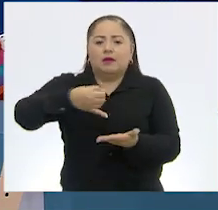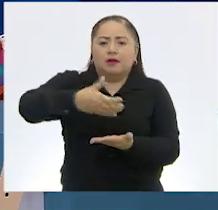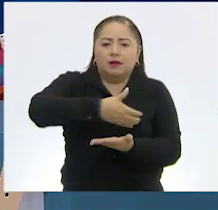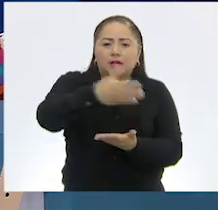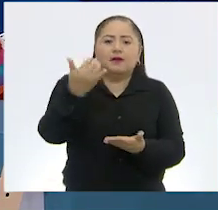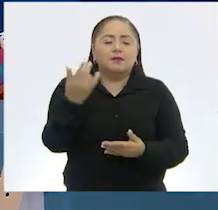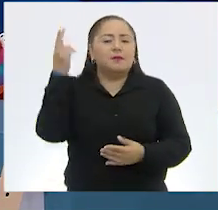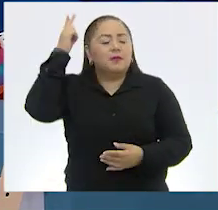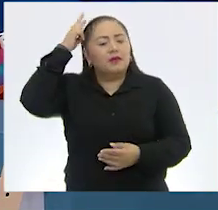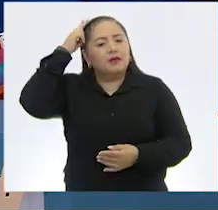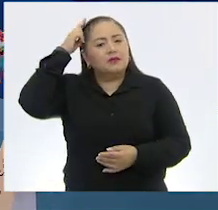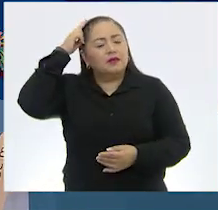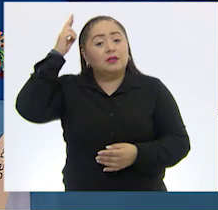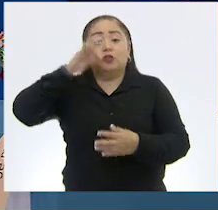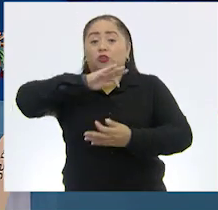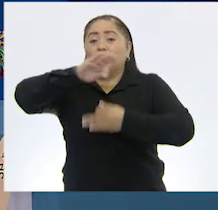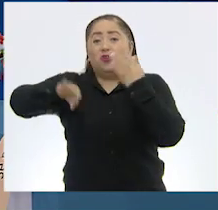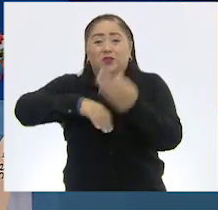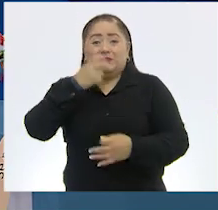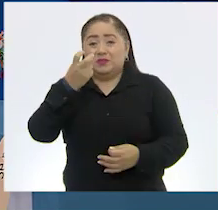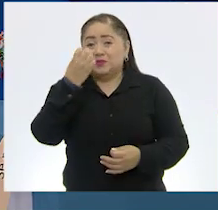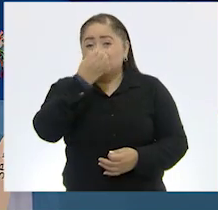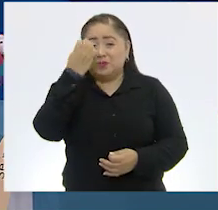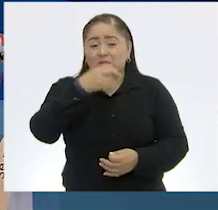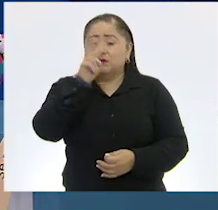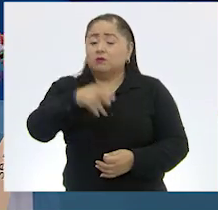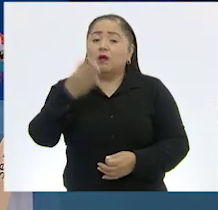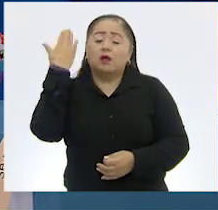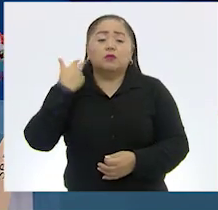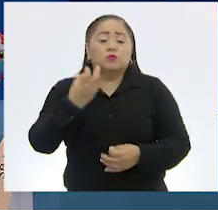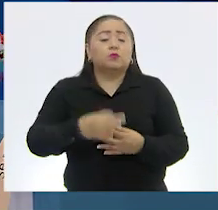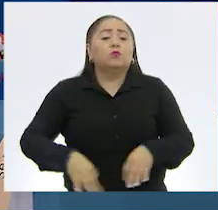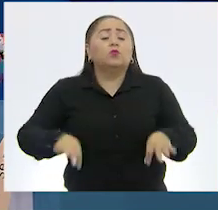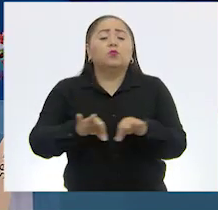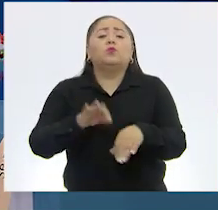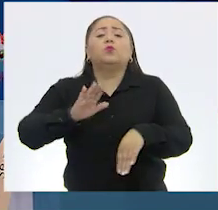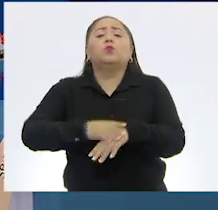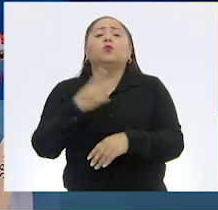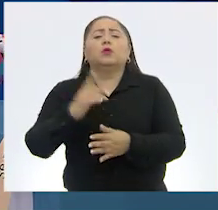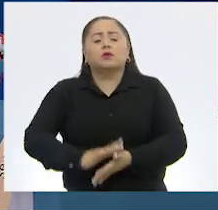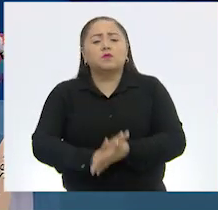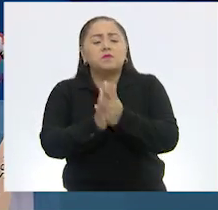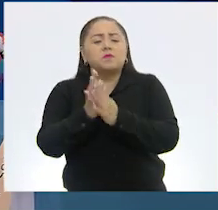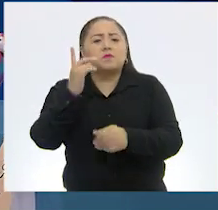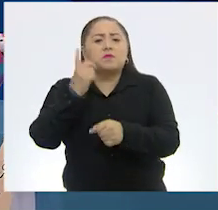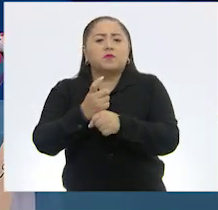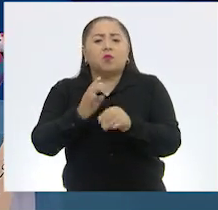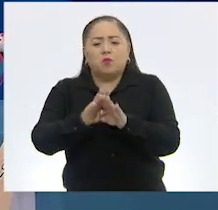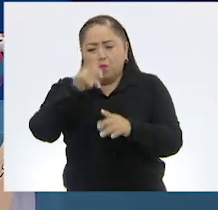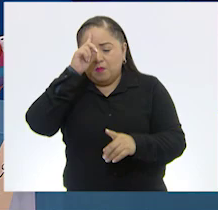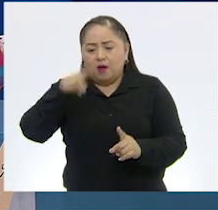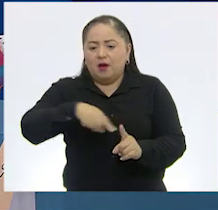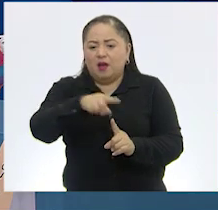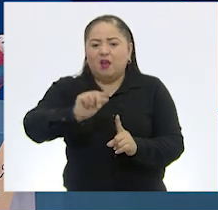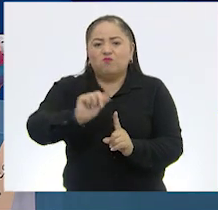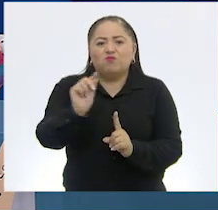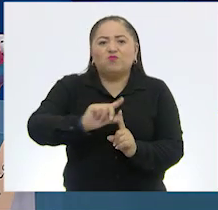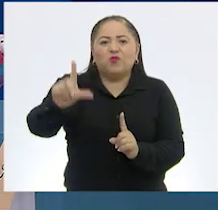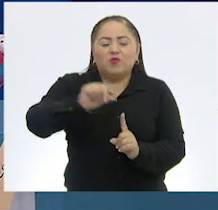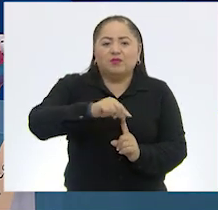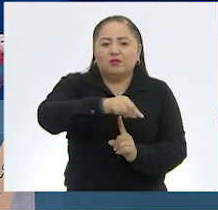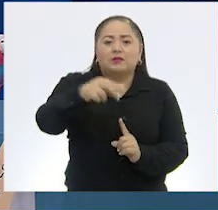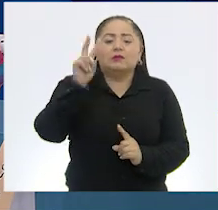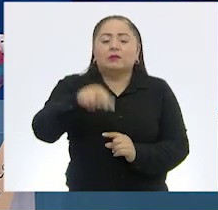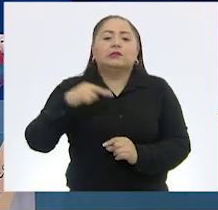la de Bellas Artes. Todas estas escuelas fueron muy importantes porque se convirtieron en el centro de formación para los profesionistas